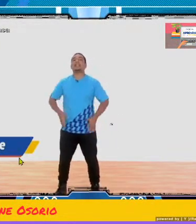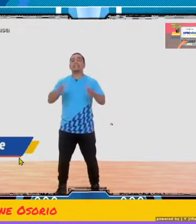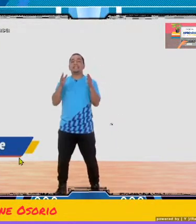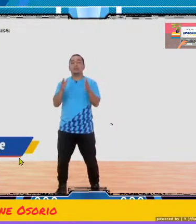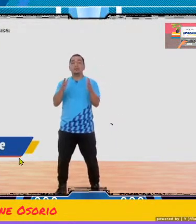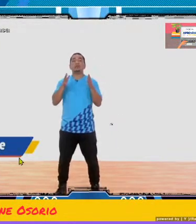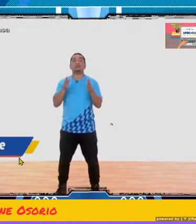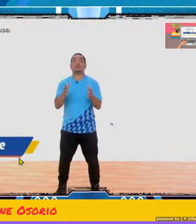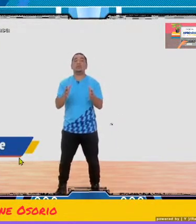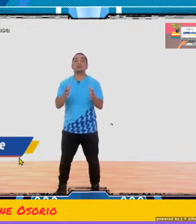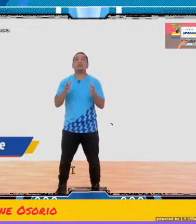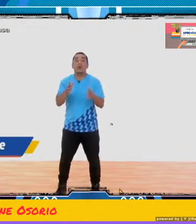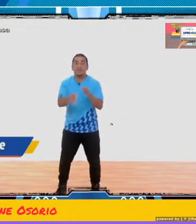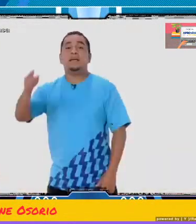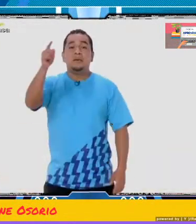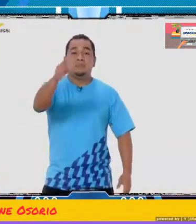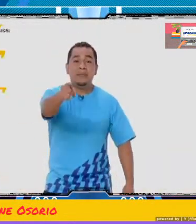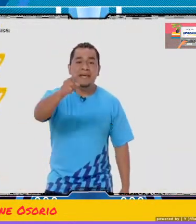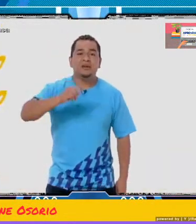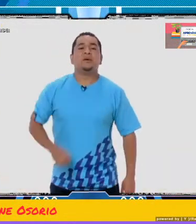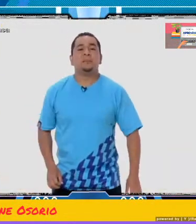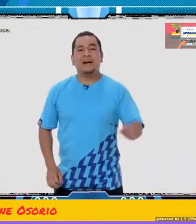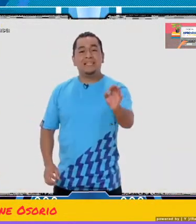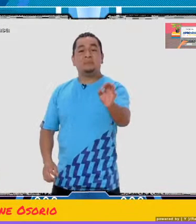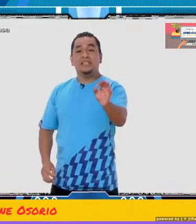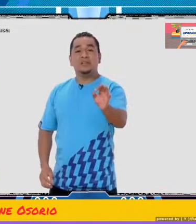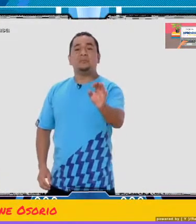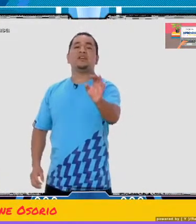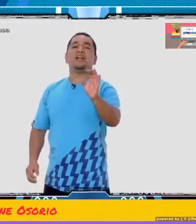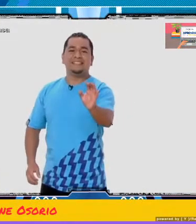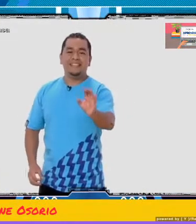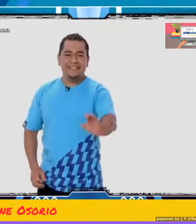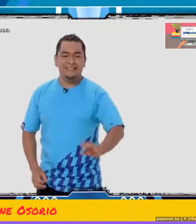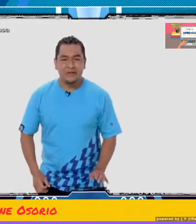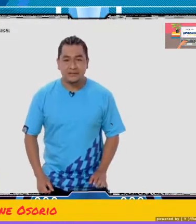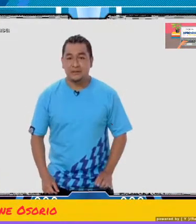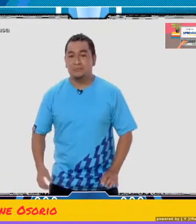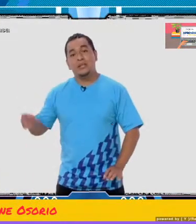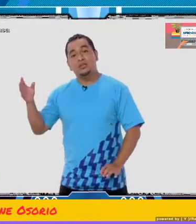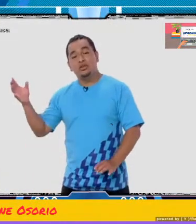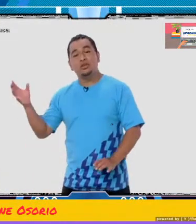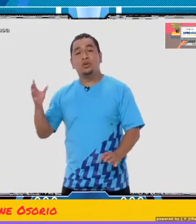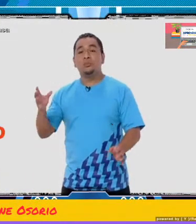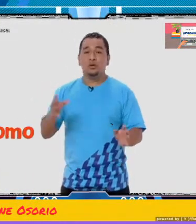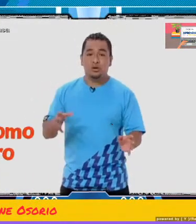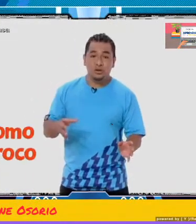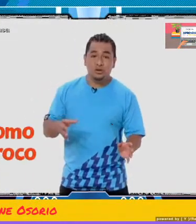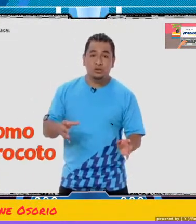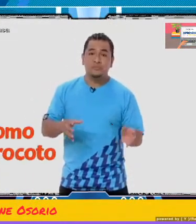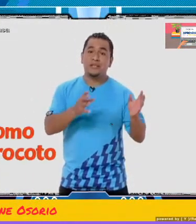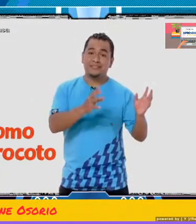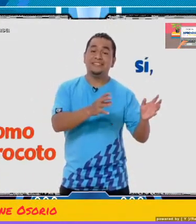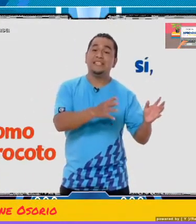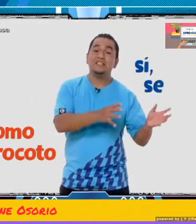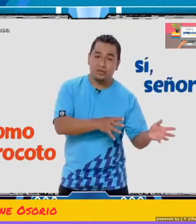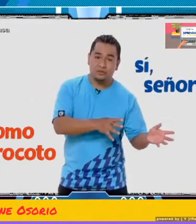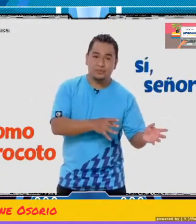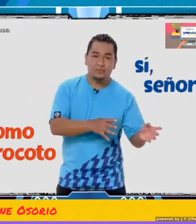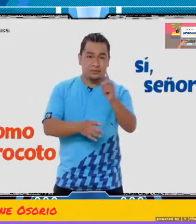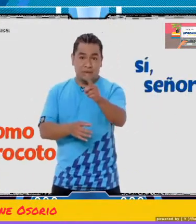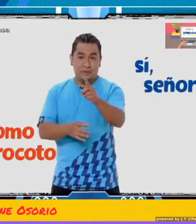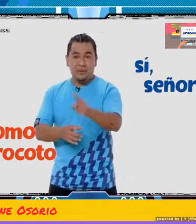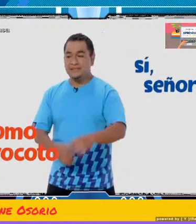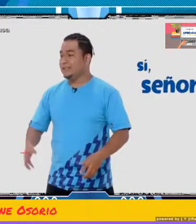hacer desde uno de nuestros ritmos peruanos. Primero, vas a repetir conmigo la siguiente frase. Yo no como rocoto, sí